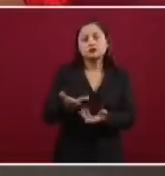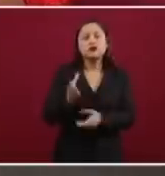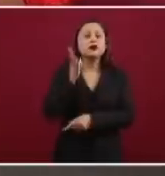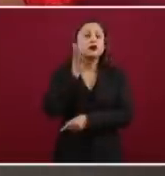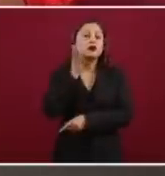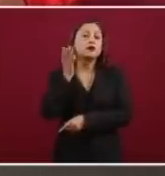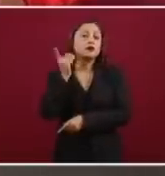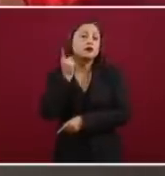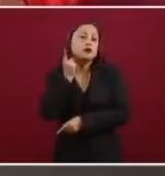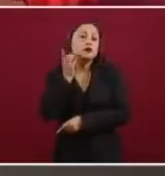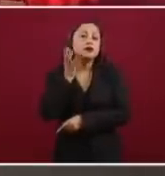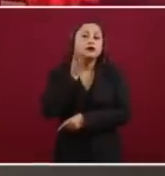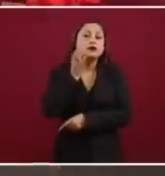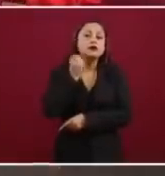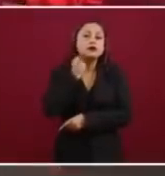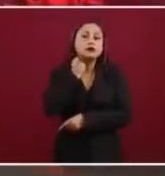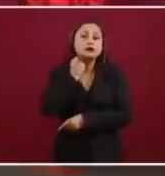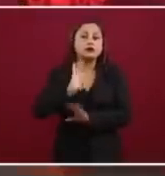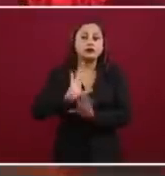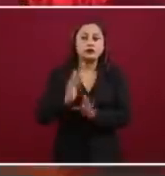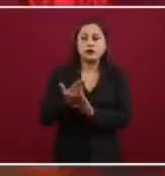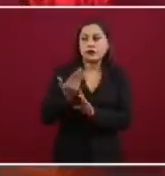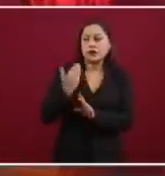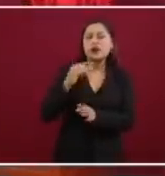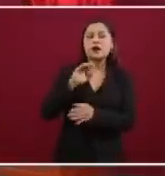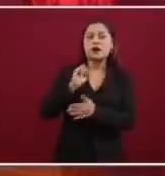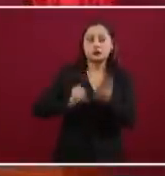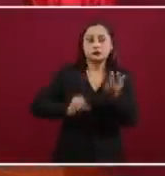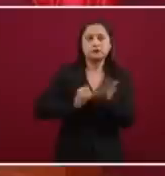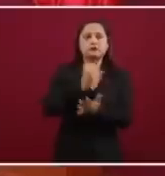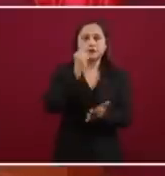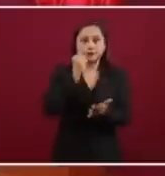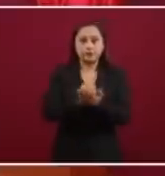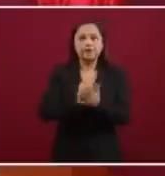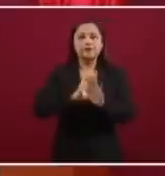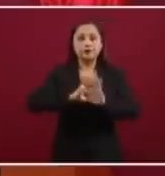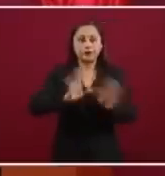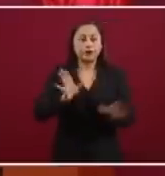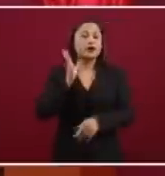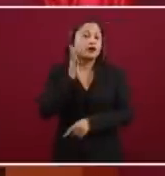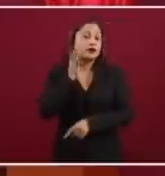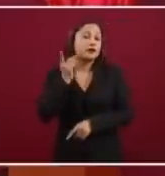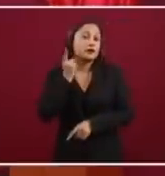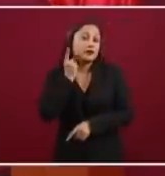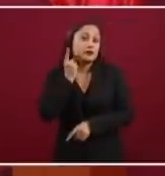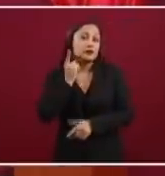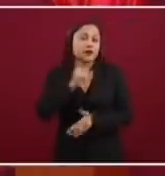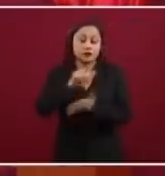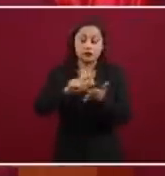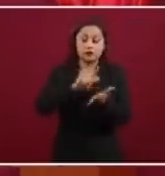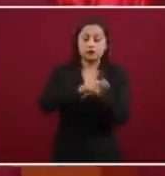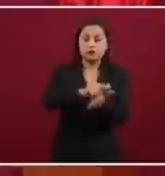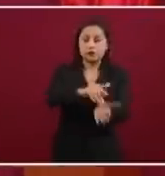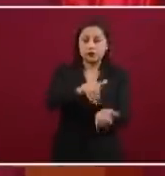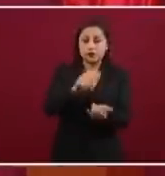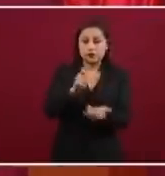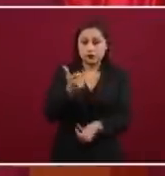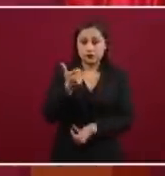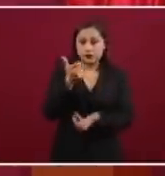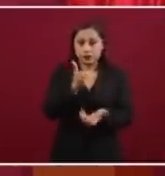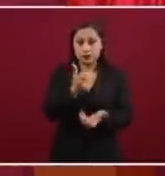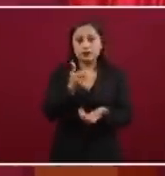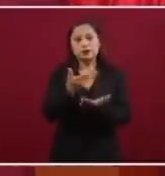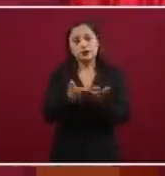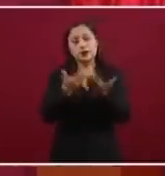Ya la aprobó la Ley de Ingresos, la Cámara de Diputados. Falta que la apruebe la Cámara de